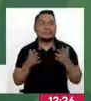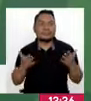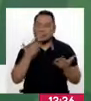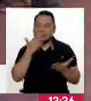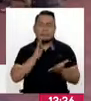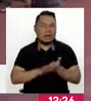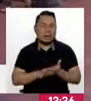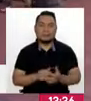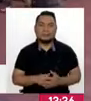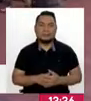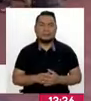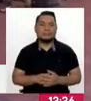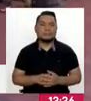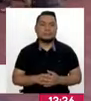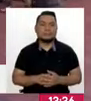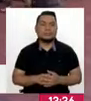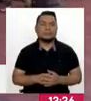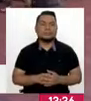grosero,